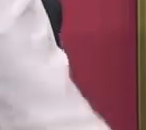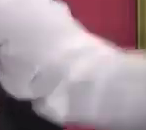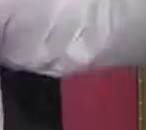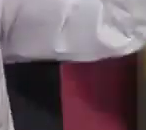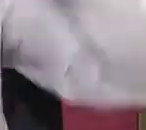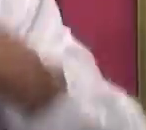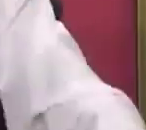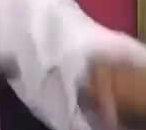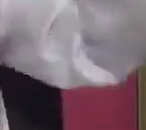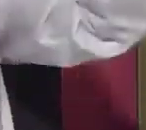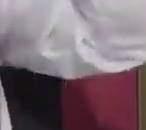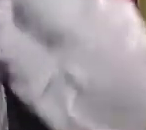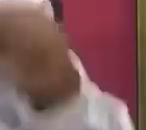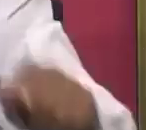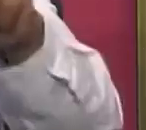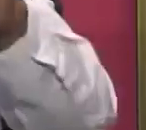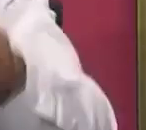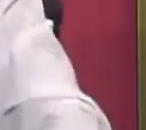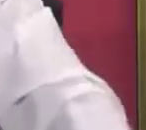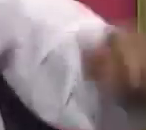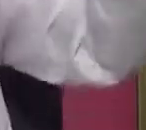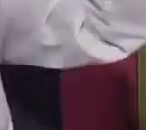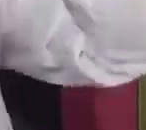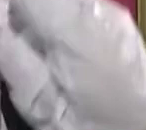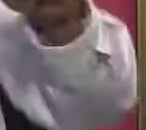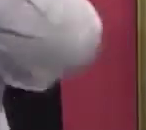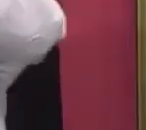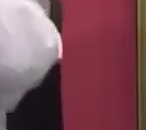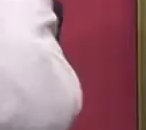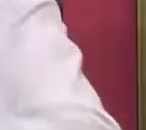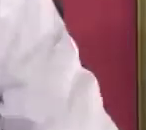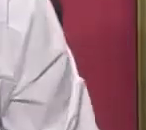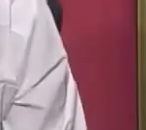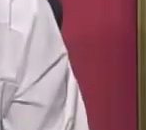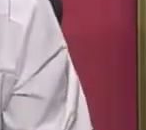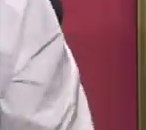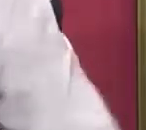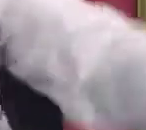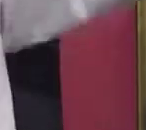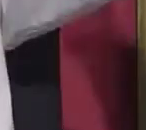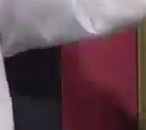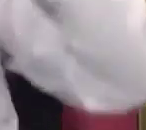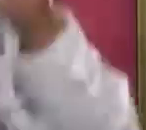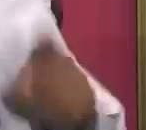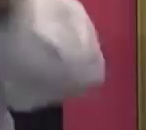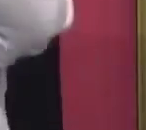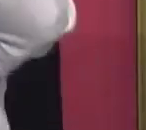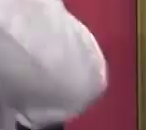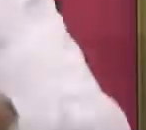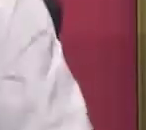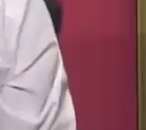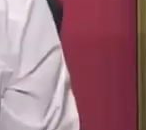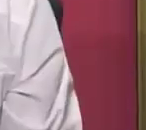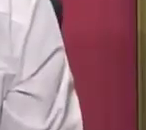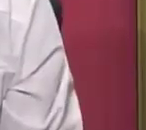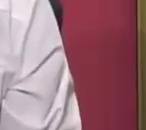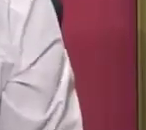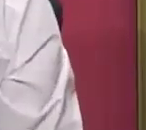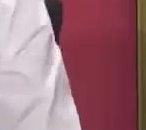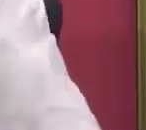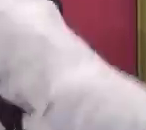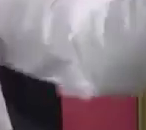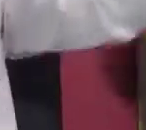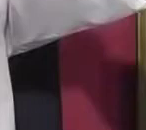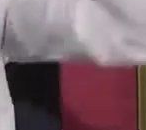maravilloso: ni las puertas del infierno prevalecerán contra mi iglesia. Amén. Mi iglesia siempre tendrá la